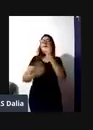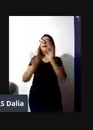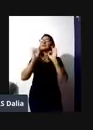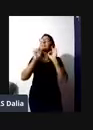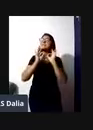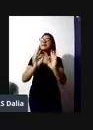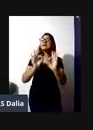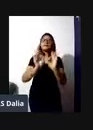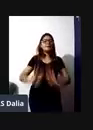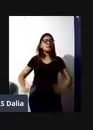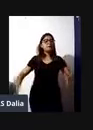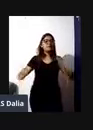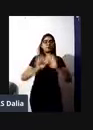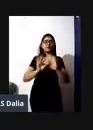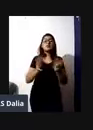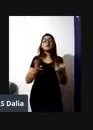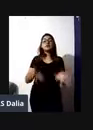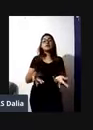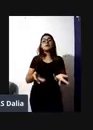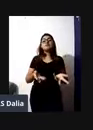bien, hay que